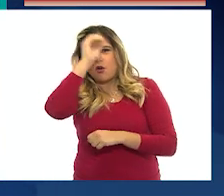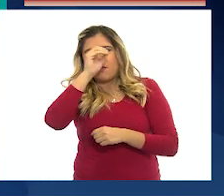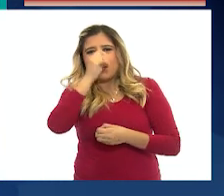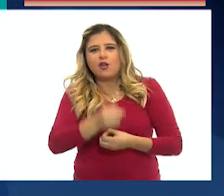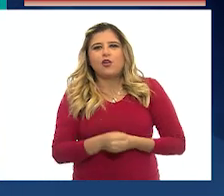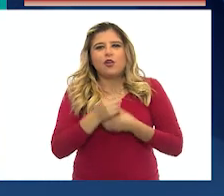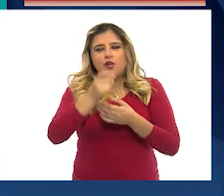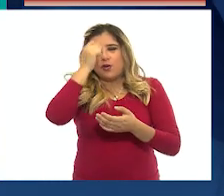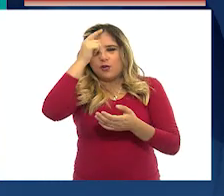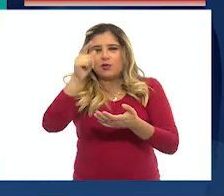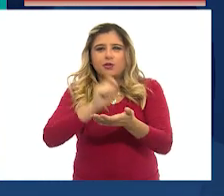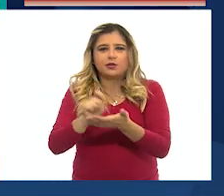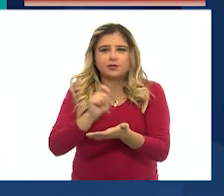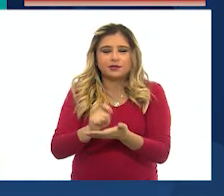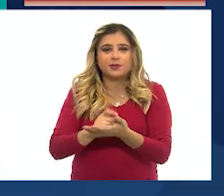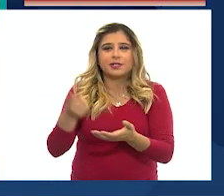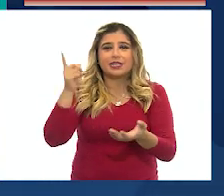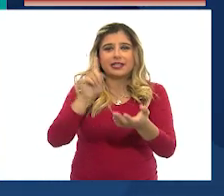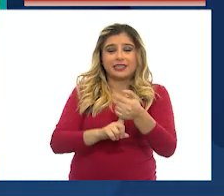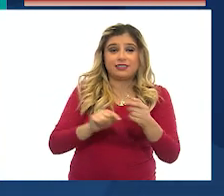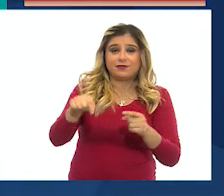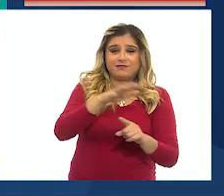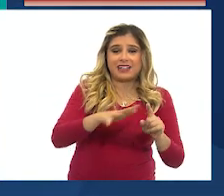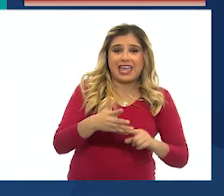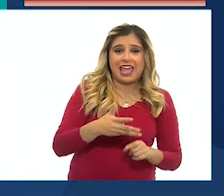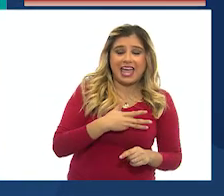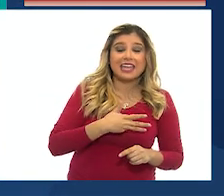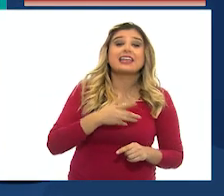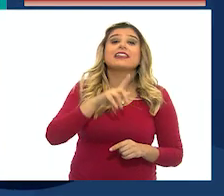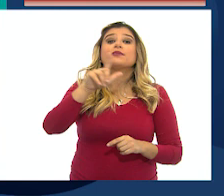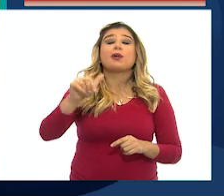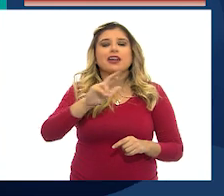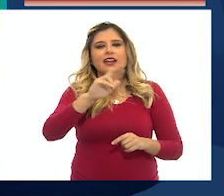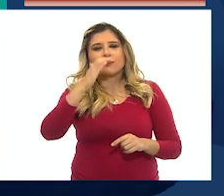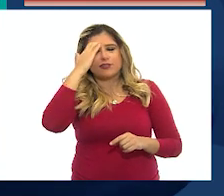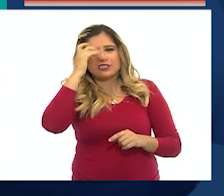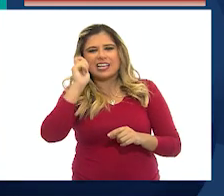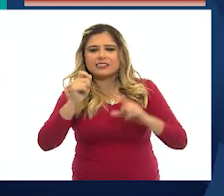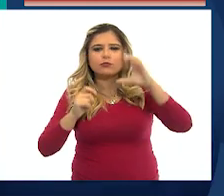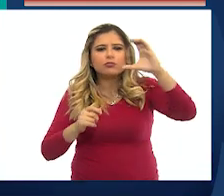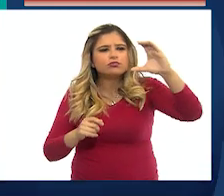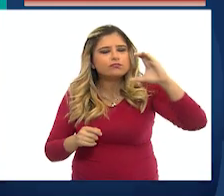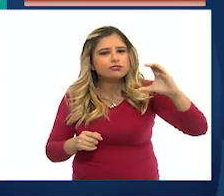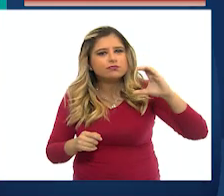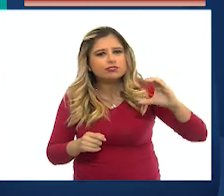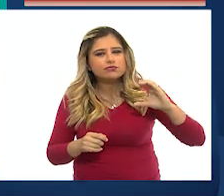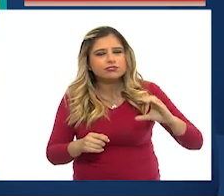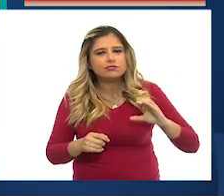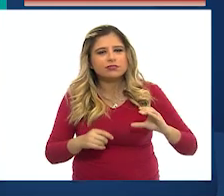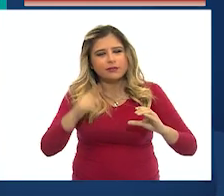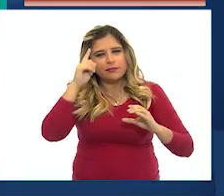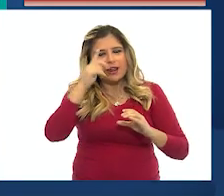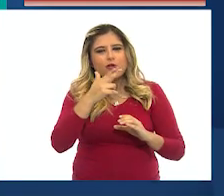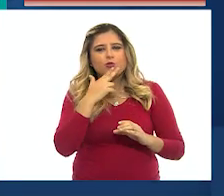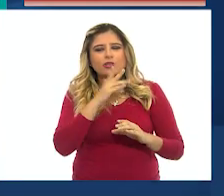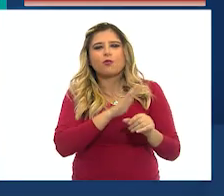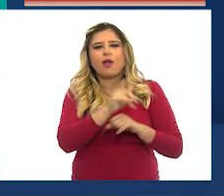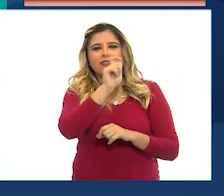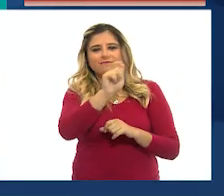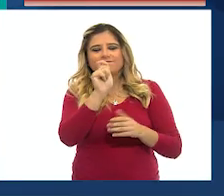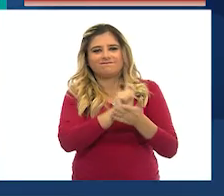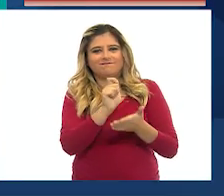los autores de las cartas que ahí se reproducen y luego reconocer la estructura de los textos y las funciones de sus